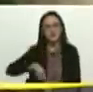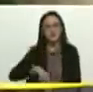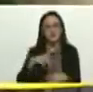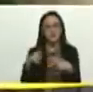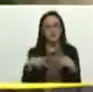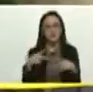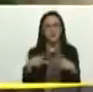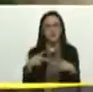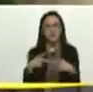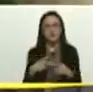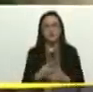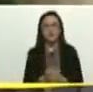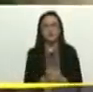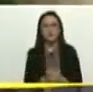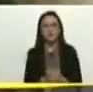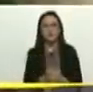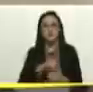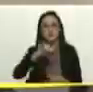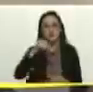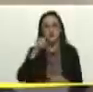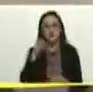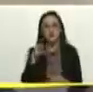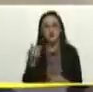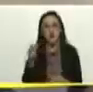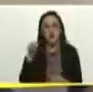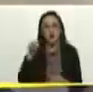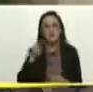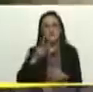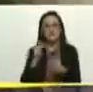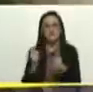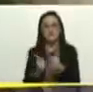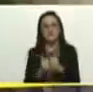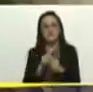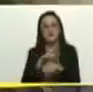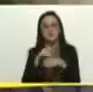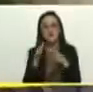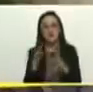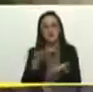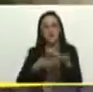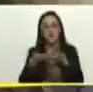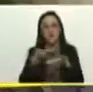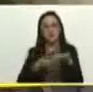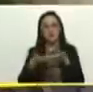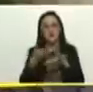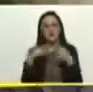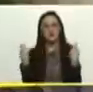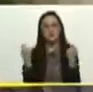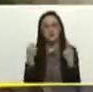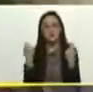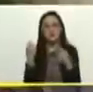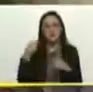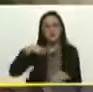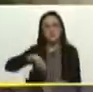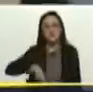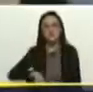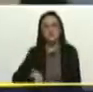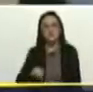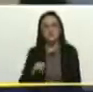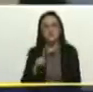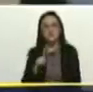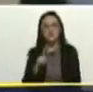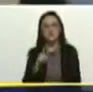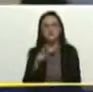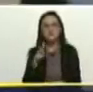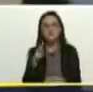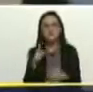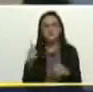Productiva, Johan Álvarez, viceministro de Comercio Exterior y Promoción de Inversiones y